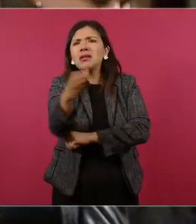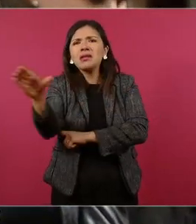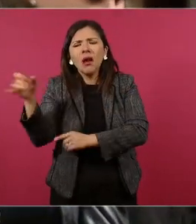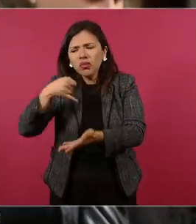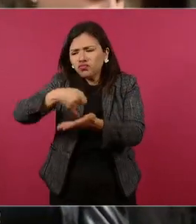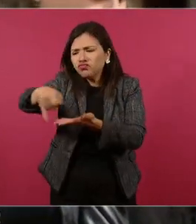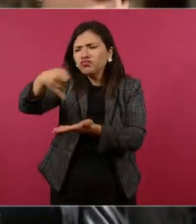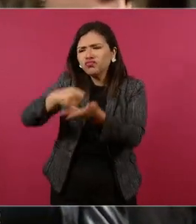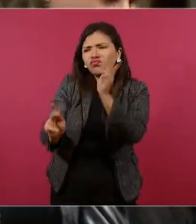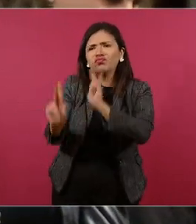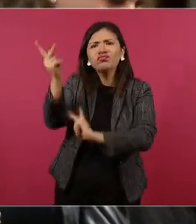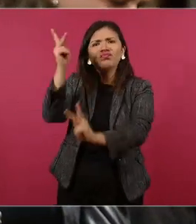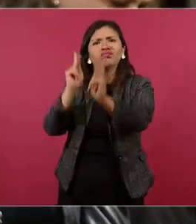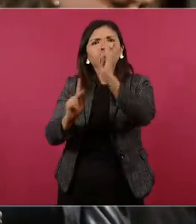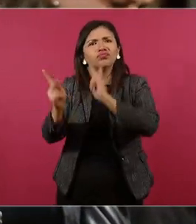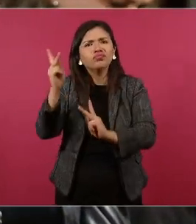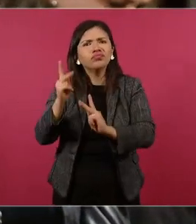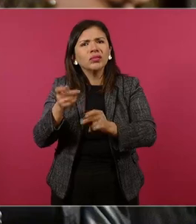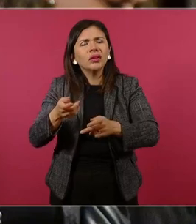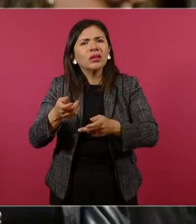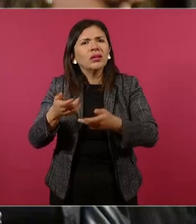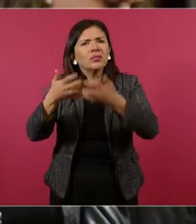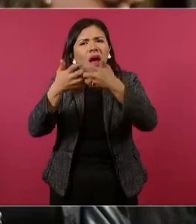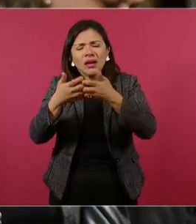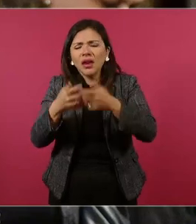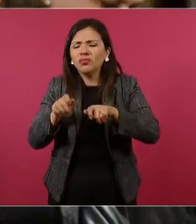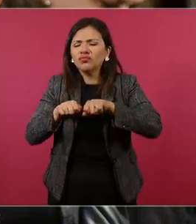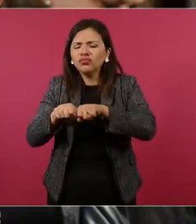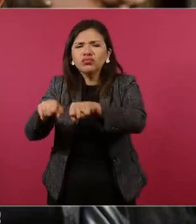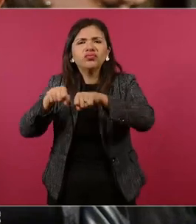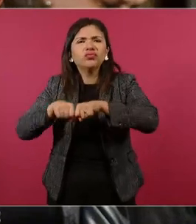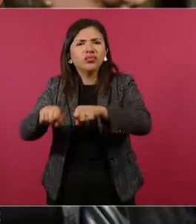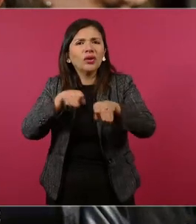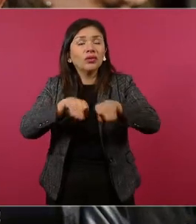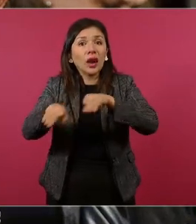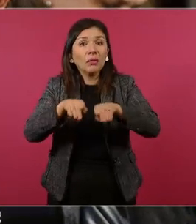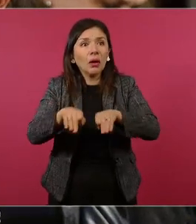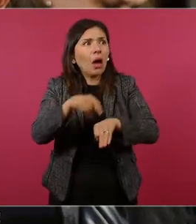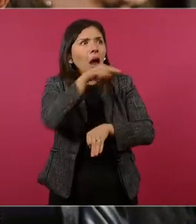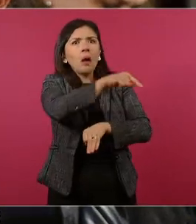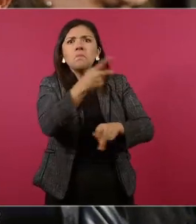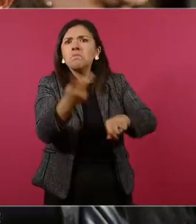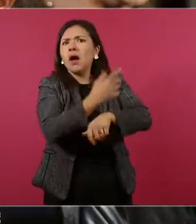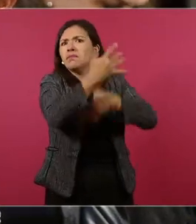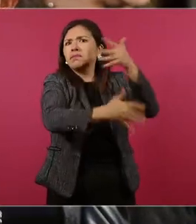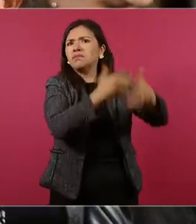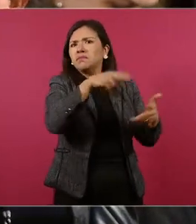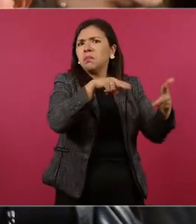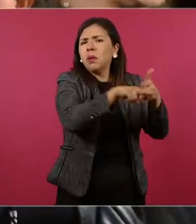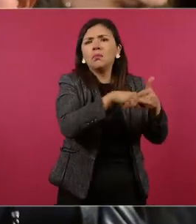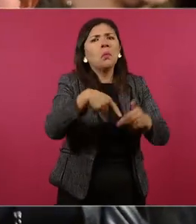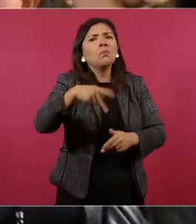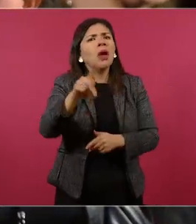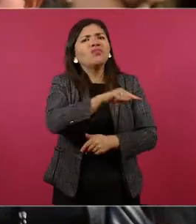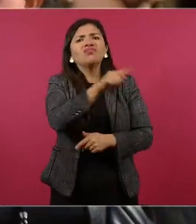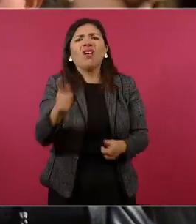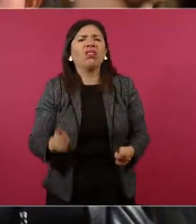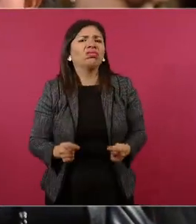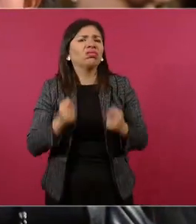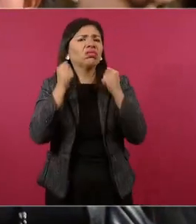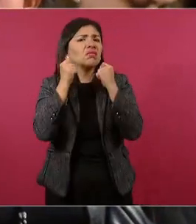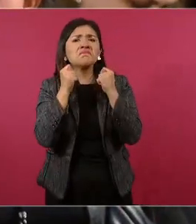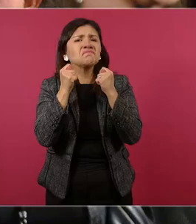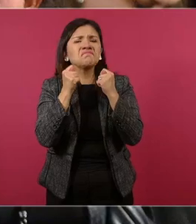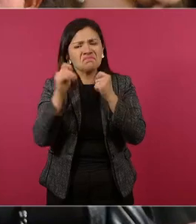milpa andaba con el tractor ahí o sea cuando sucedieron los hechos Pero eso no le importaron a los jueces